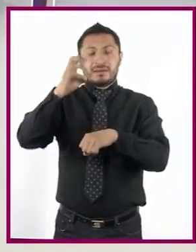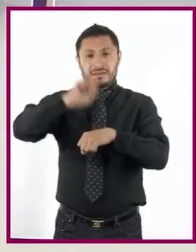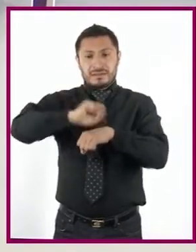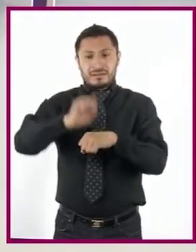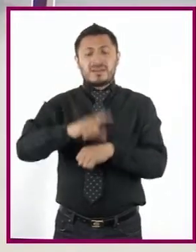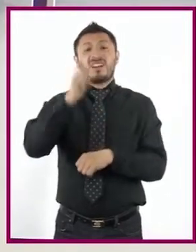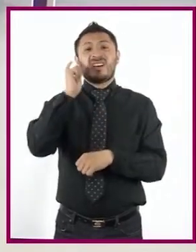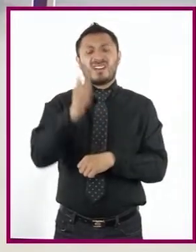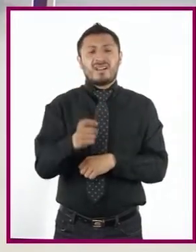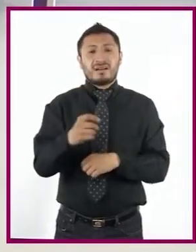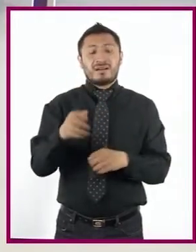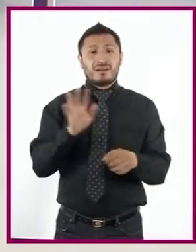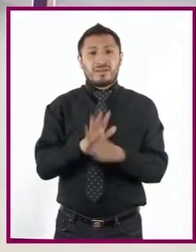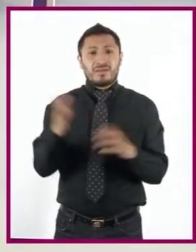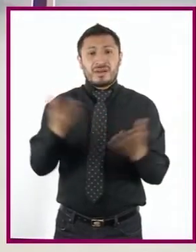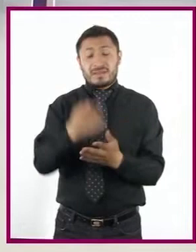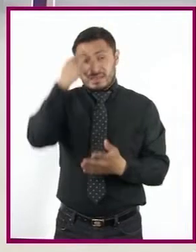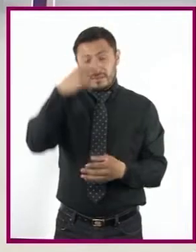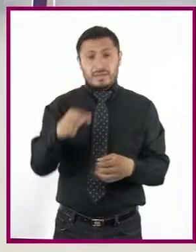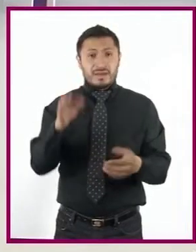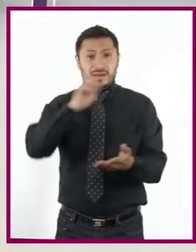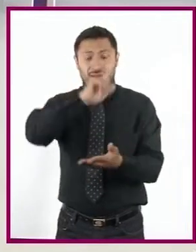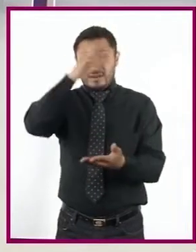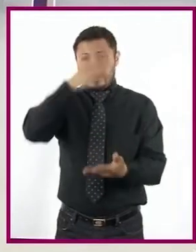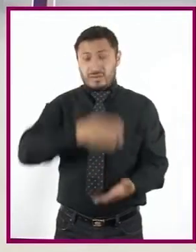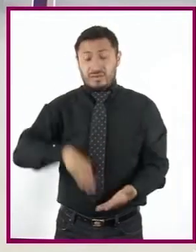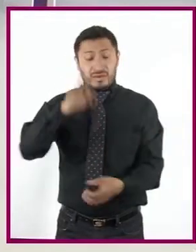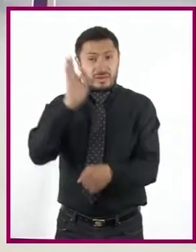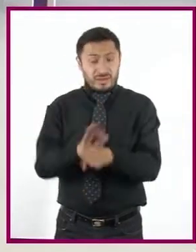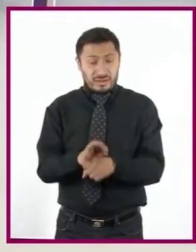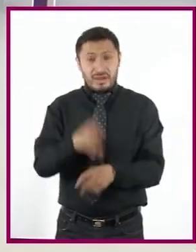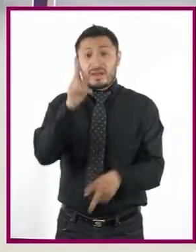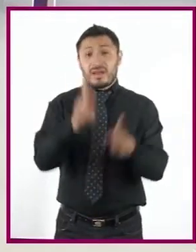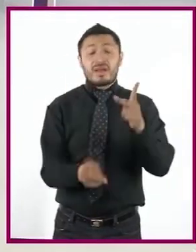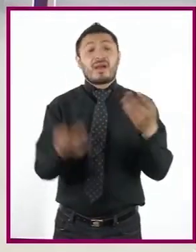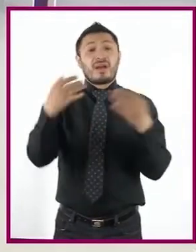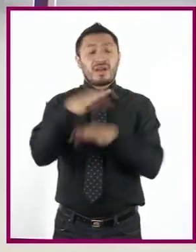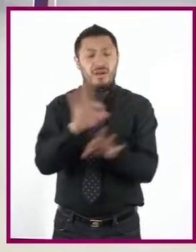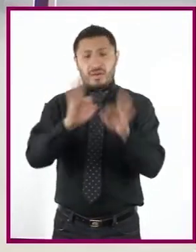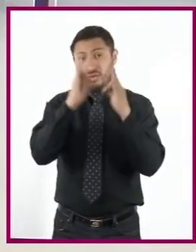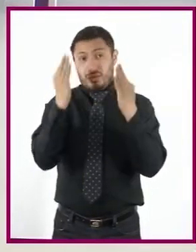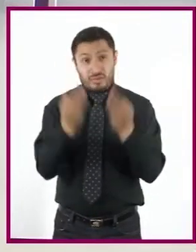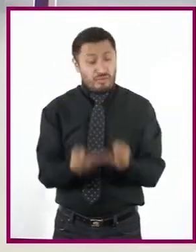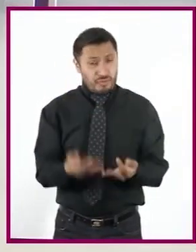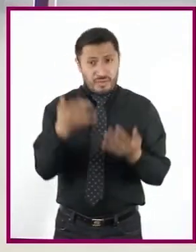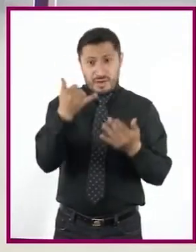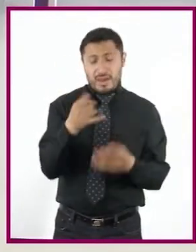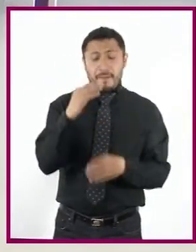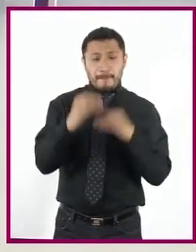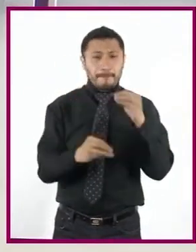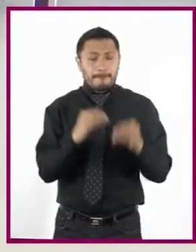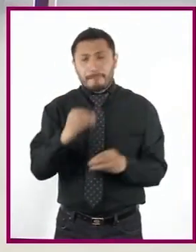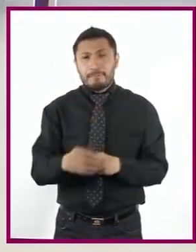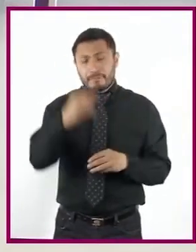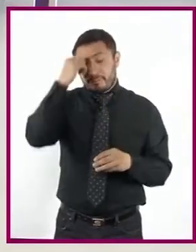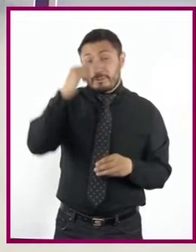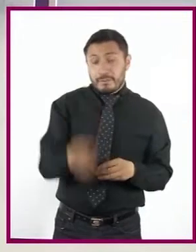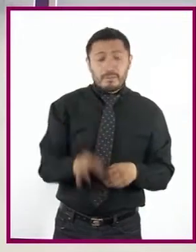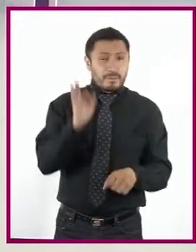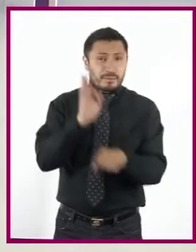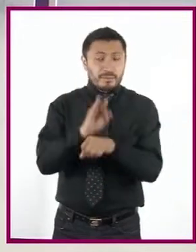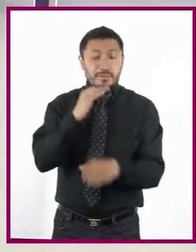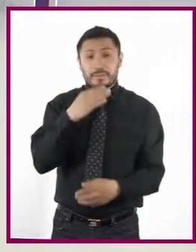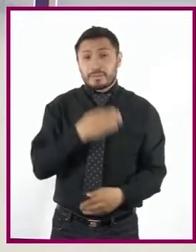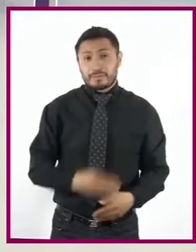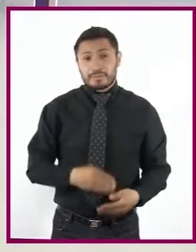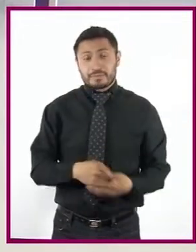¿Qué hacemos para defender la justicia?, en la que platicaremos sobre los mecanismos y procedimientos para defender la